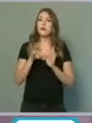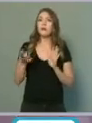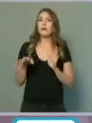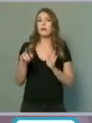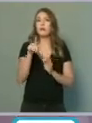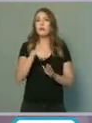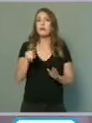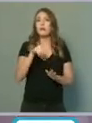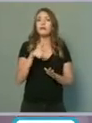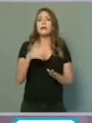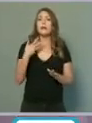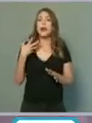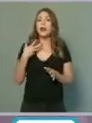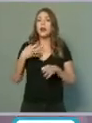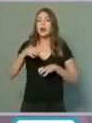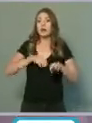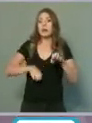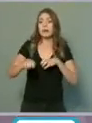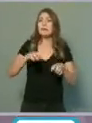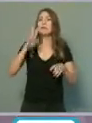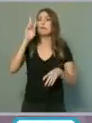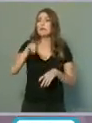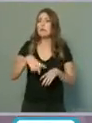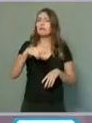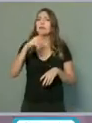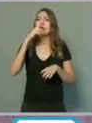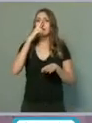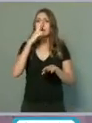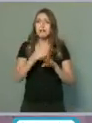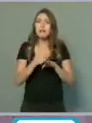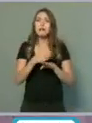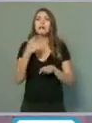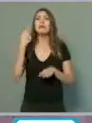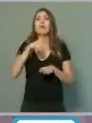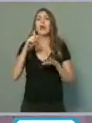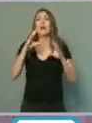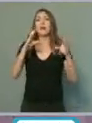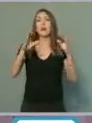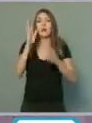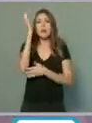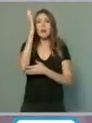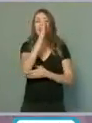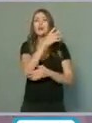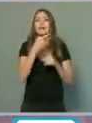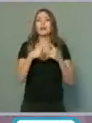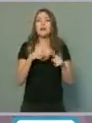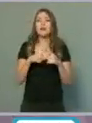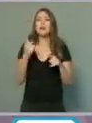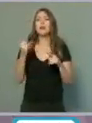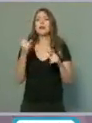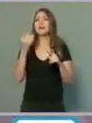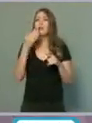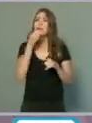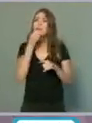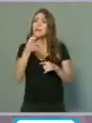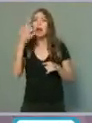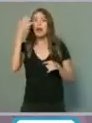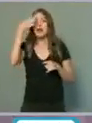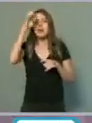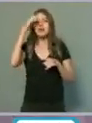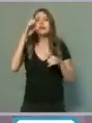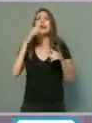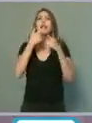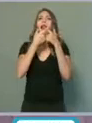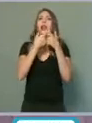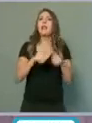hacen con empresas que son socialmente responsables, que están preocupadas por el medio ambiente, además de que se verá como lindo la experiencia de liberar mariposas,